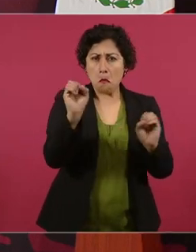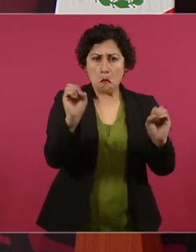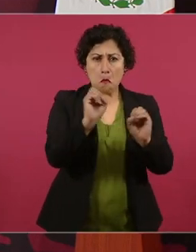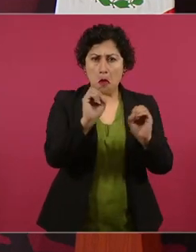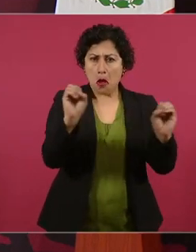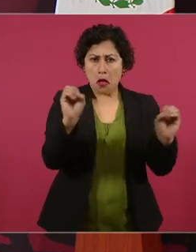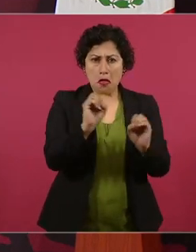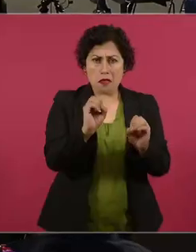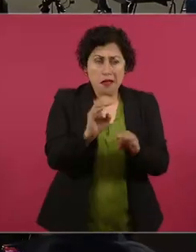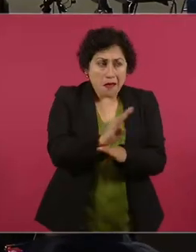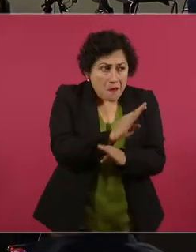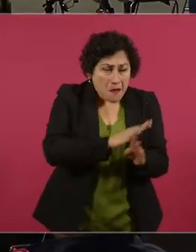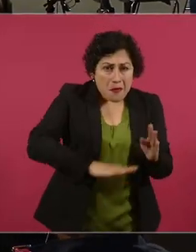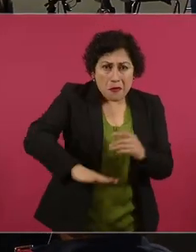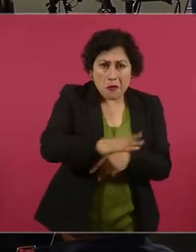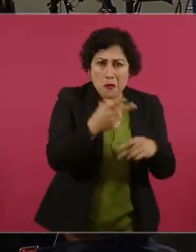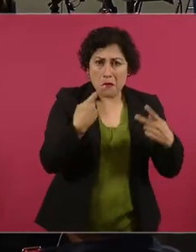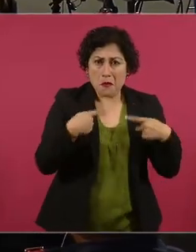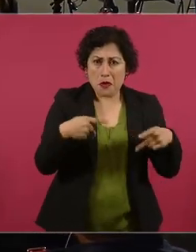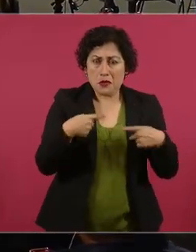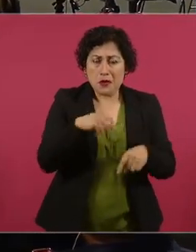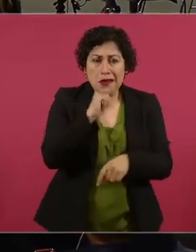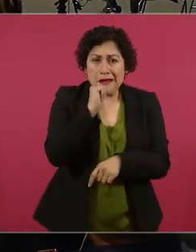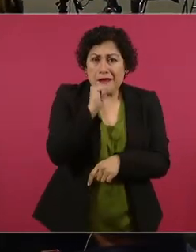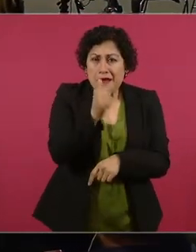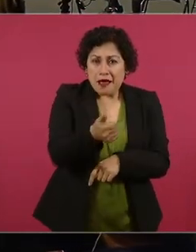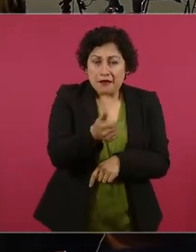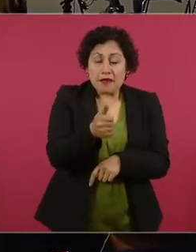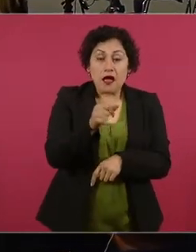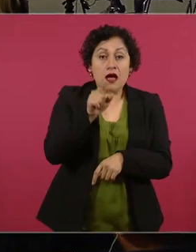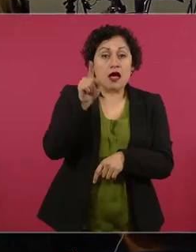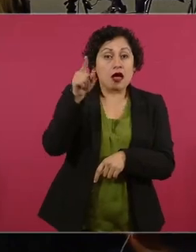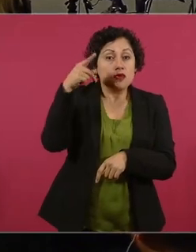contra, como esta de Zedillo.